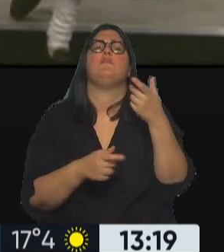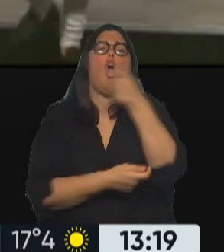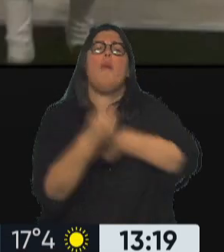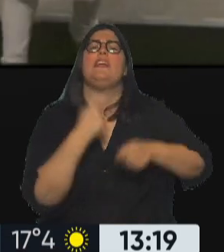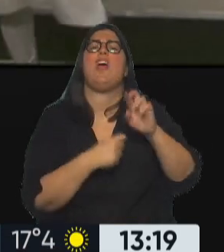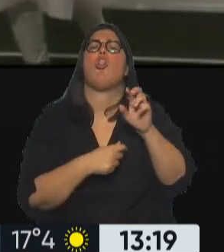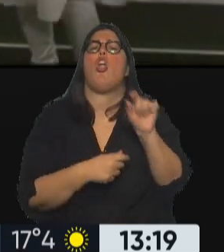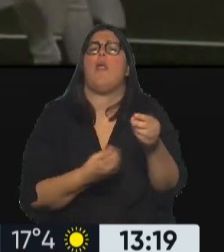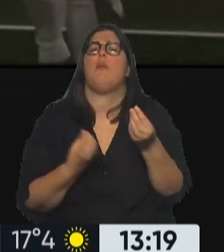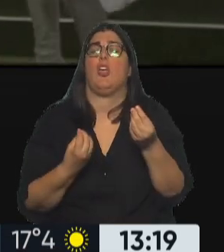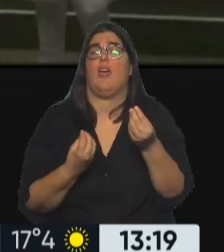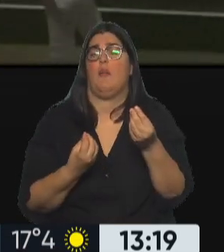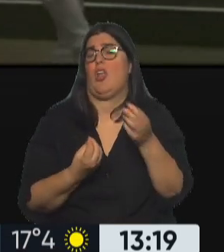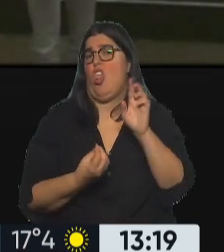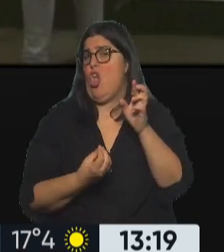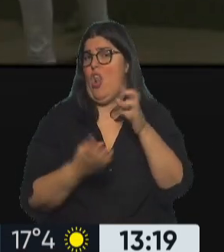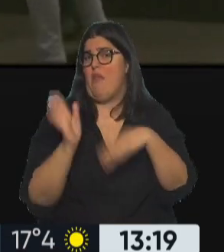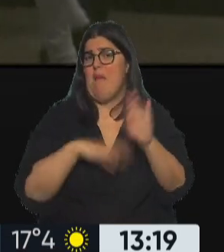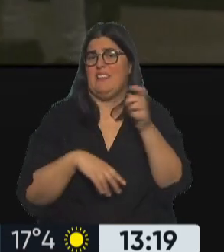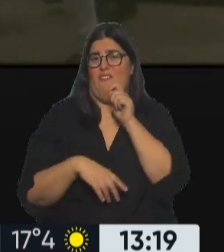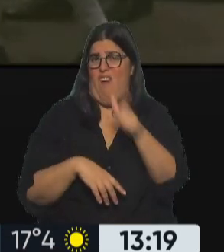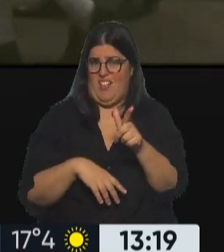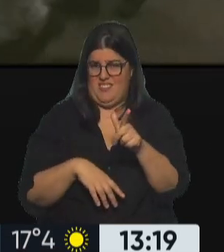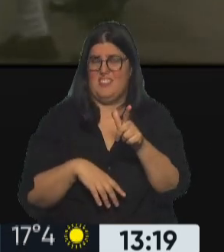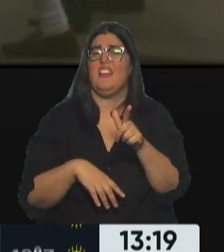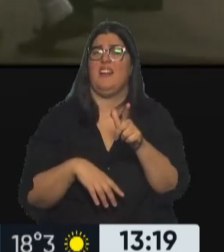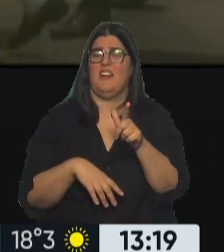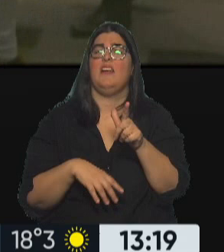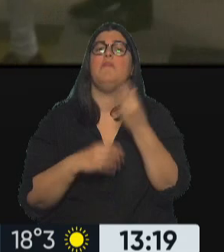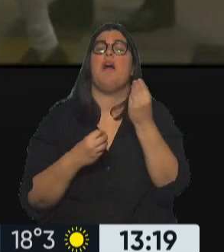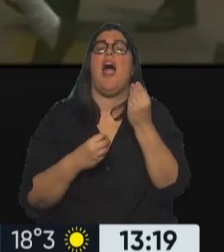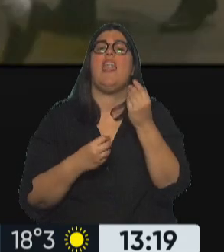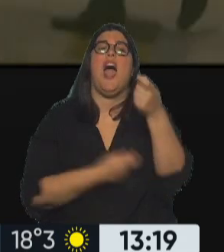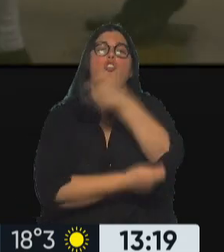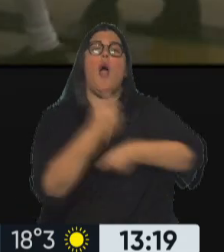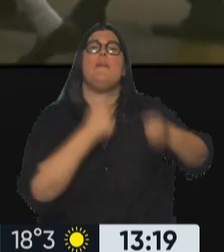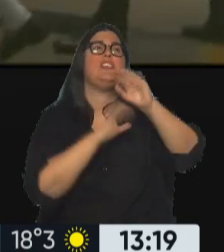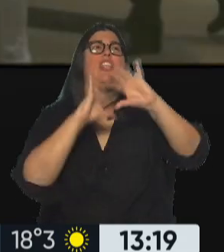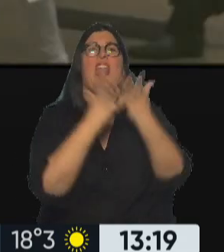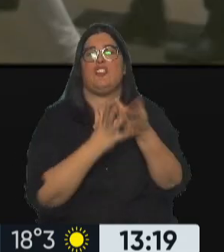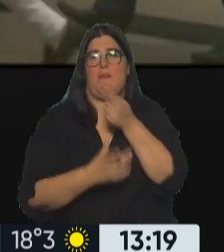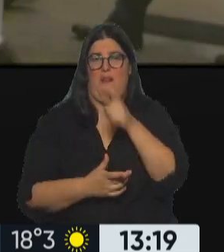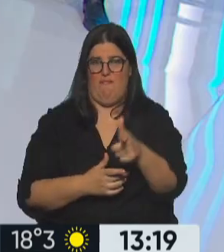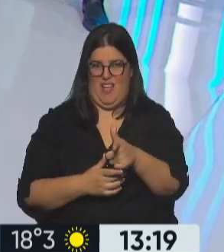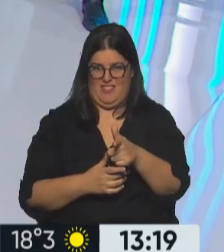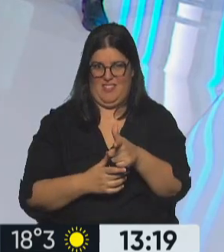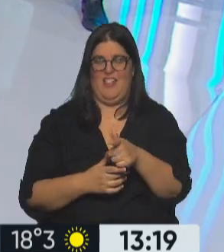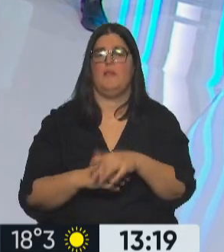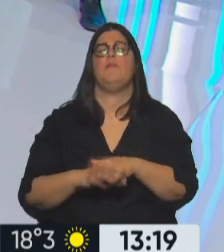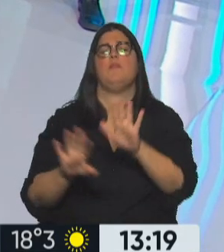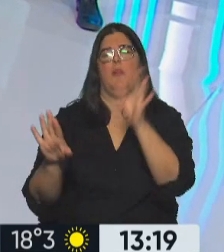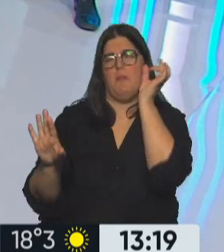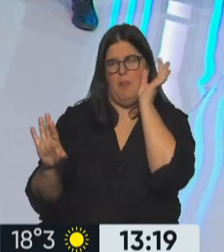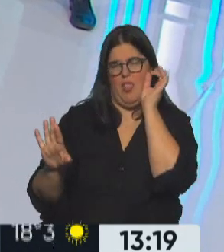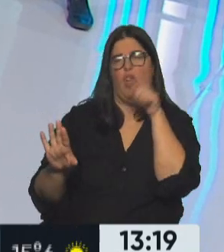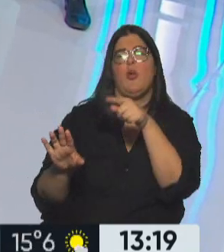moneda más práctica desde el punto de vista de conducir los vínculos comerciales y financieros. Perdón, Roberto, pero acá hay una novedad en